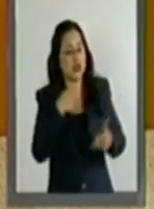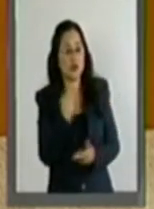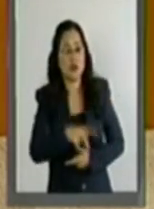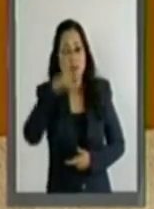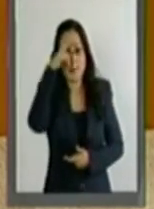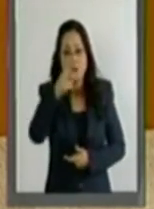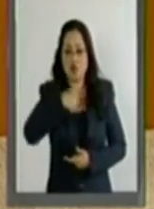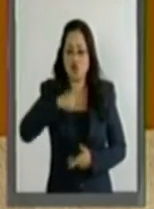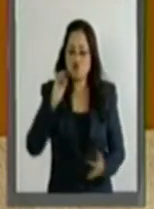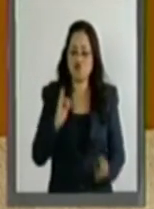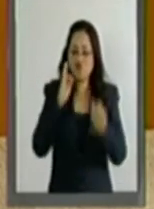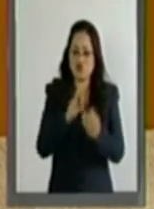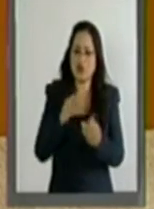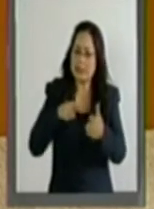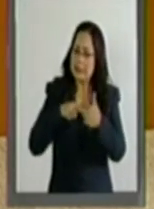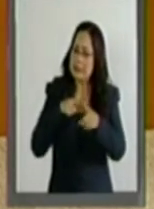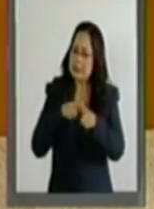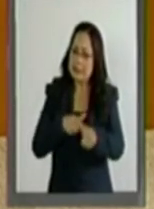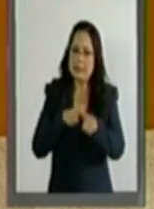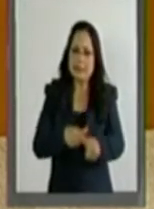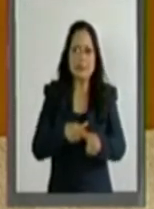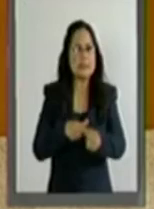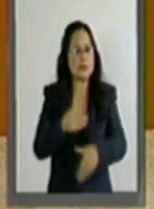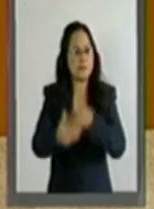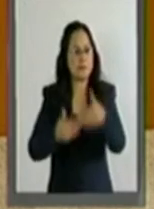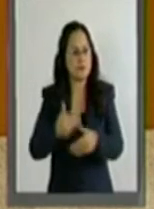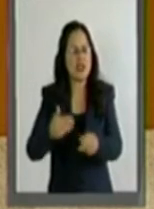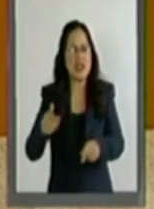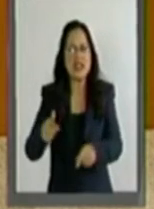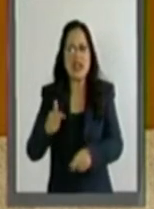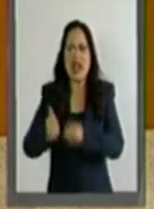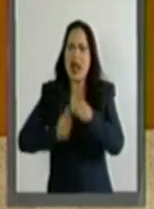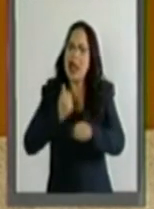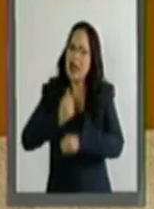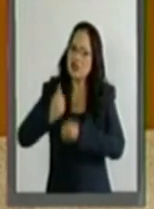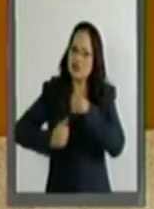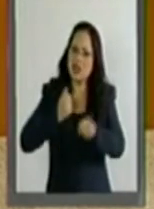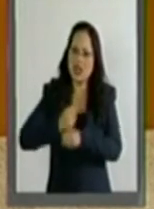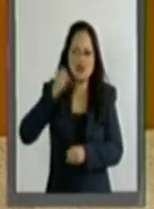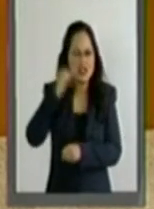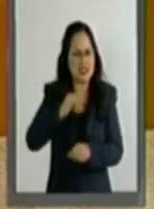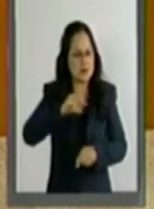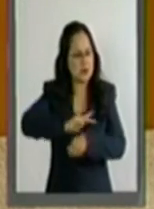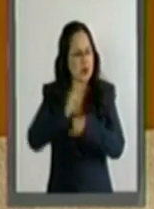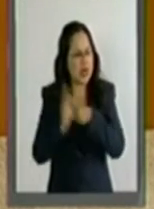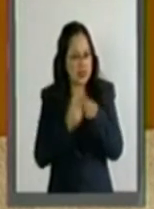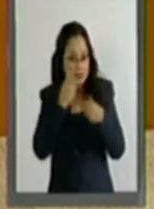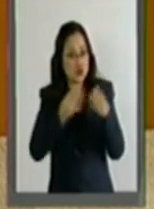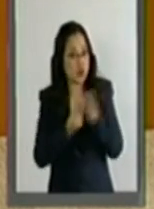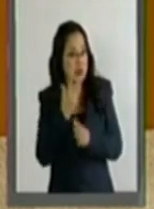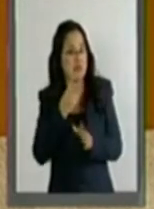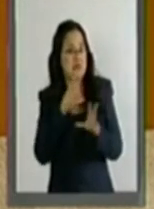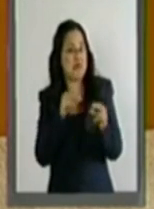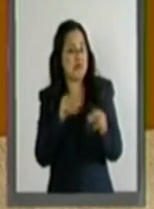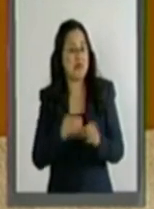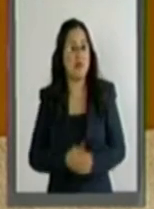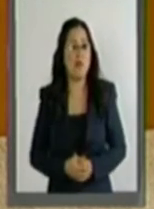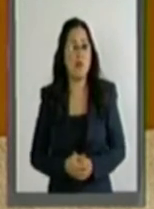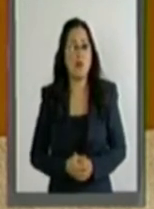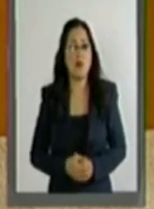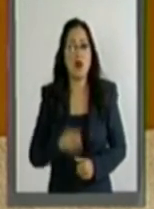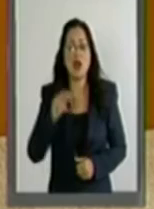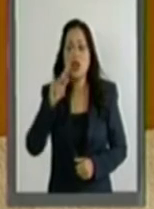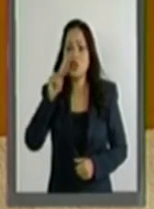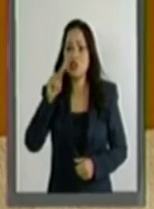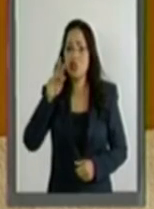enfrentado, afrontado y resistido a todo lo largo de nuestra historia como nación. No es nuevo. Trump no hace